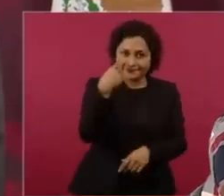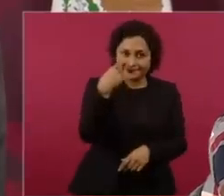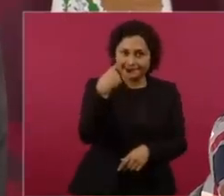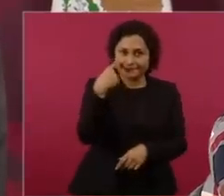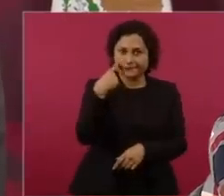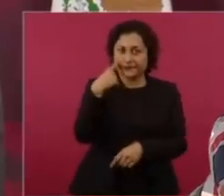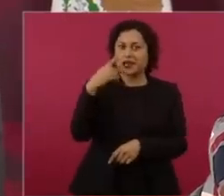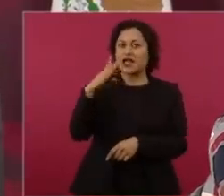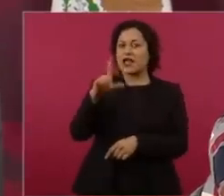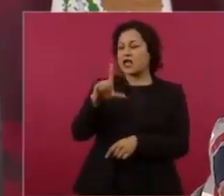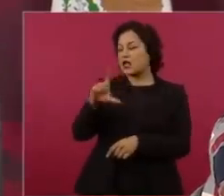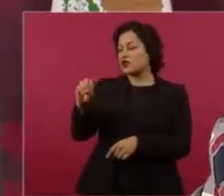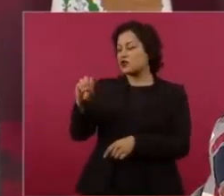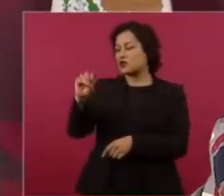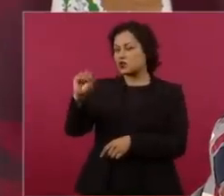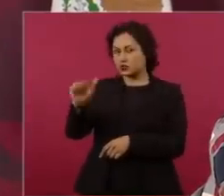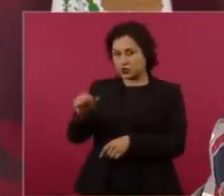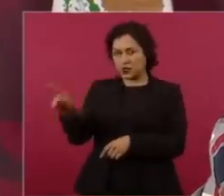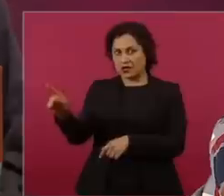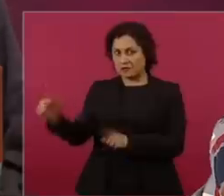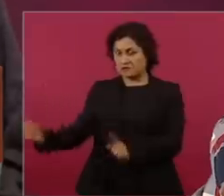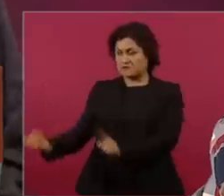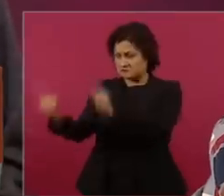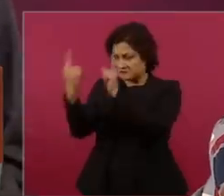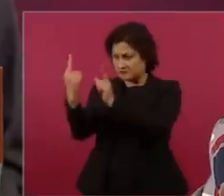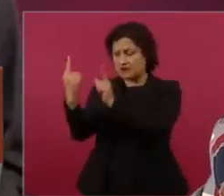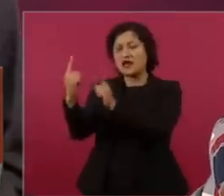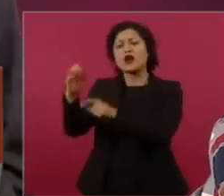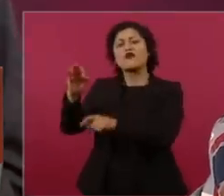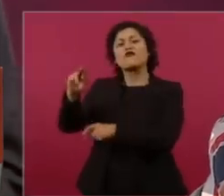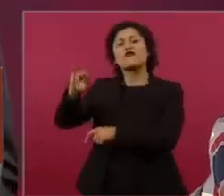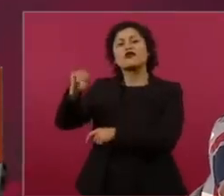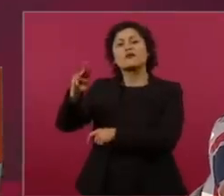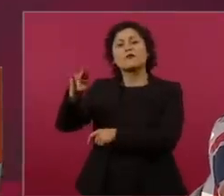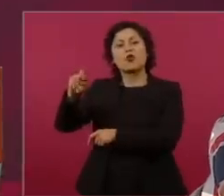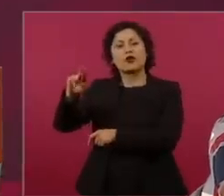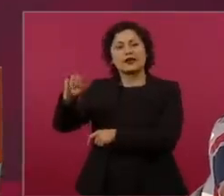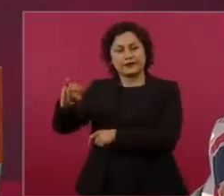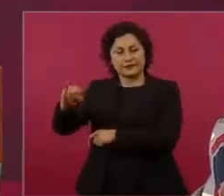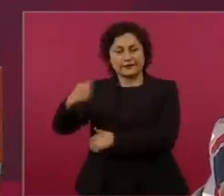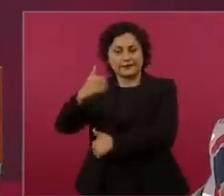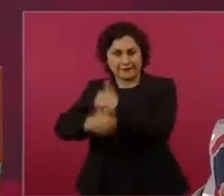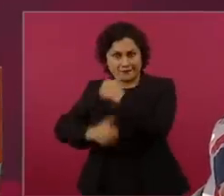Vargas Llosa se enfrenta al señor Fujimori, le gana el señor Fujimori.